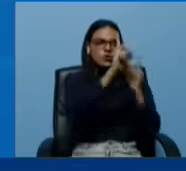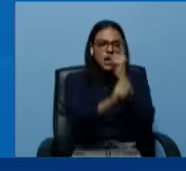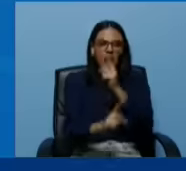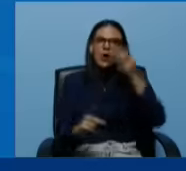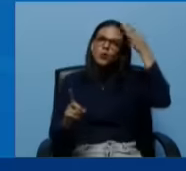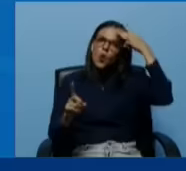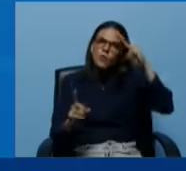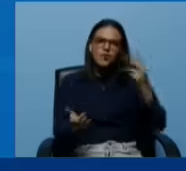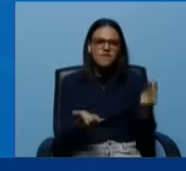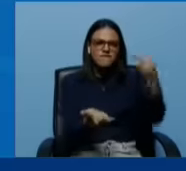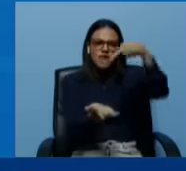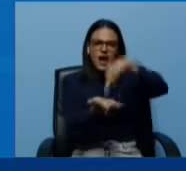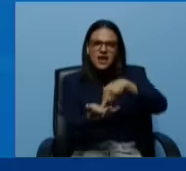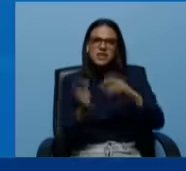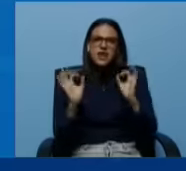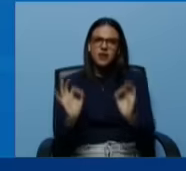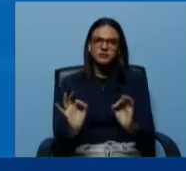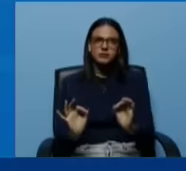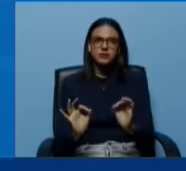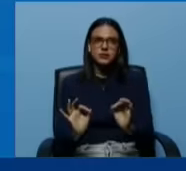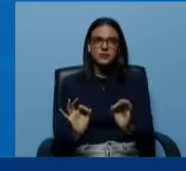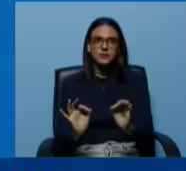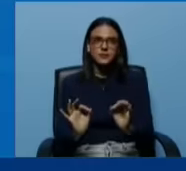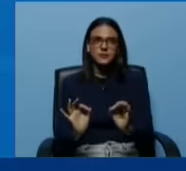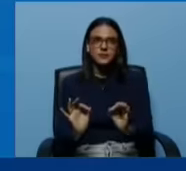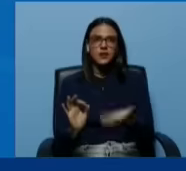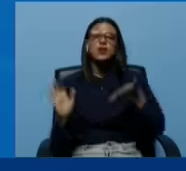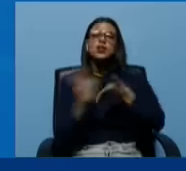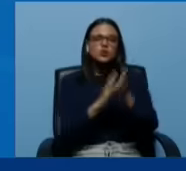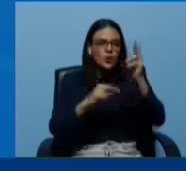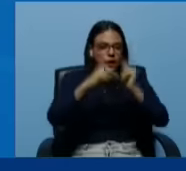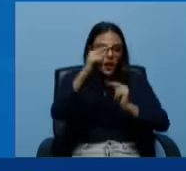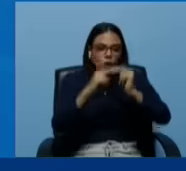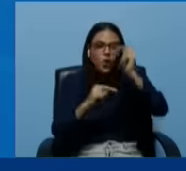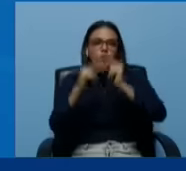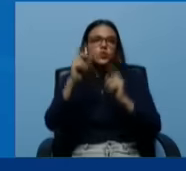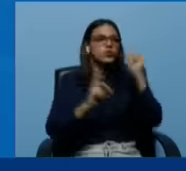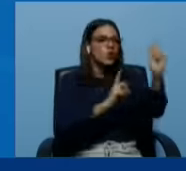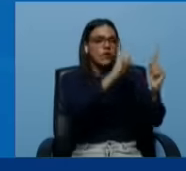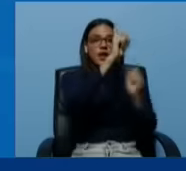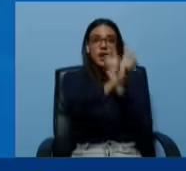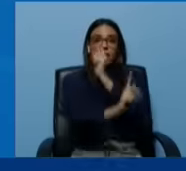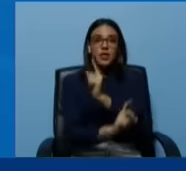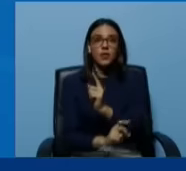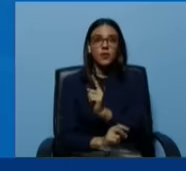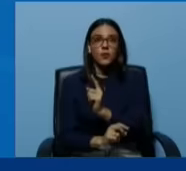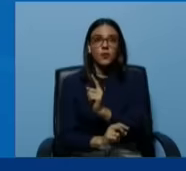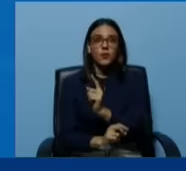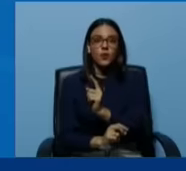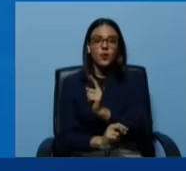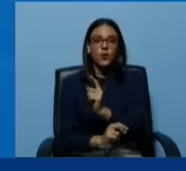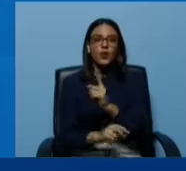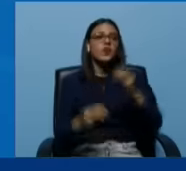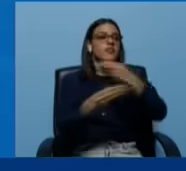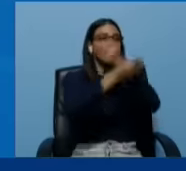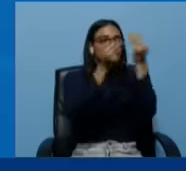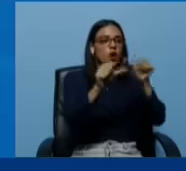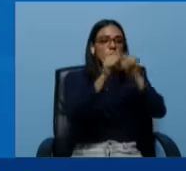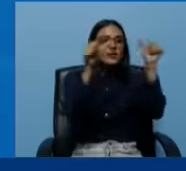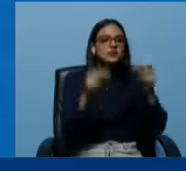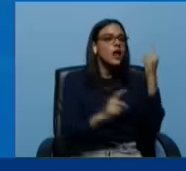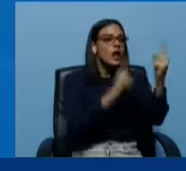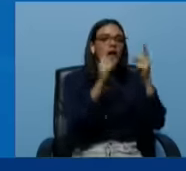y la valentía, y de la construcción de cada modelo que los pueblos